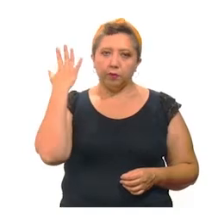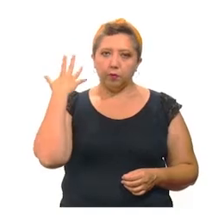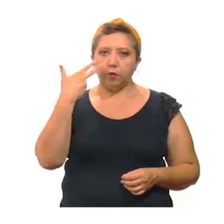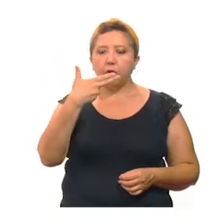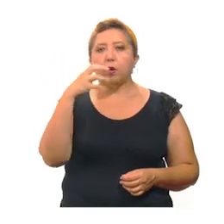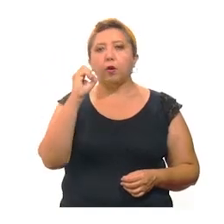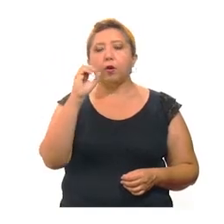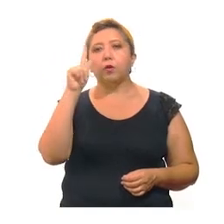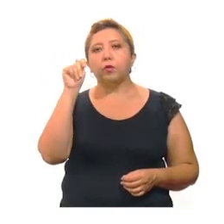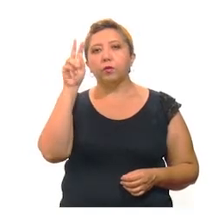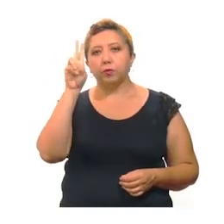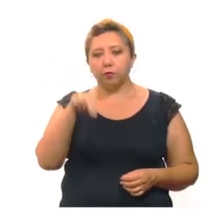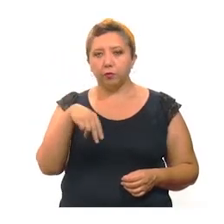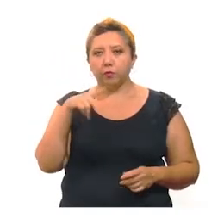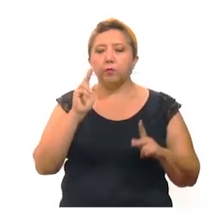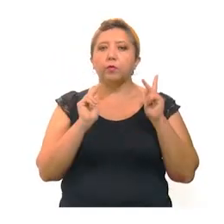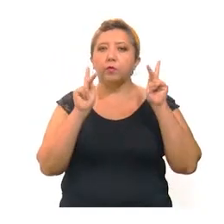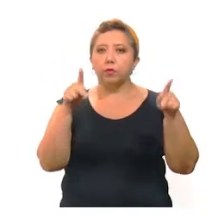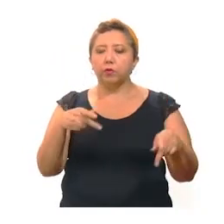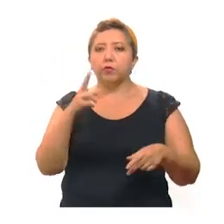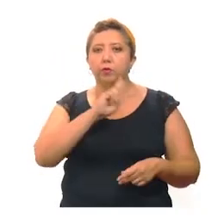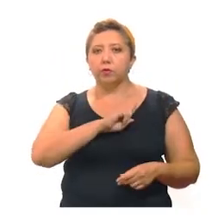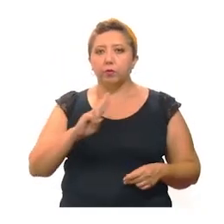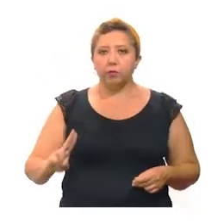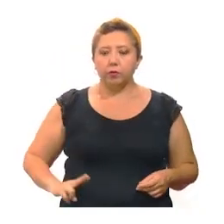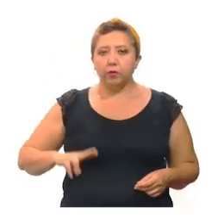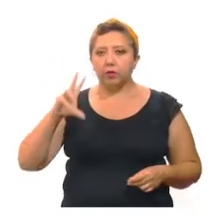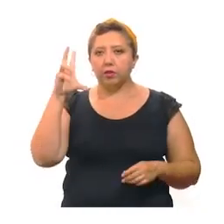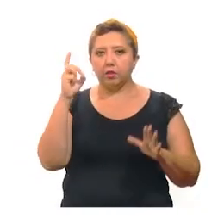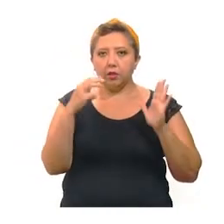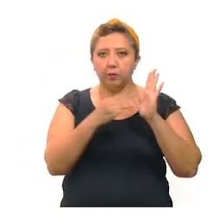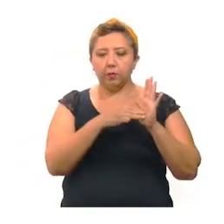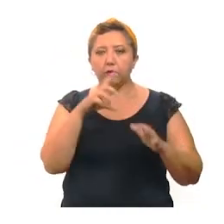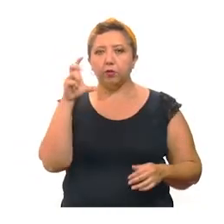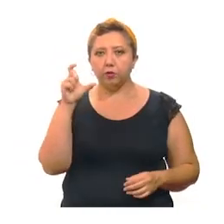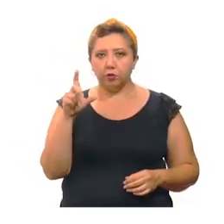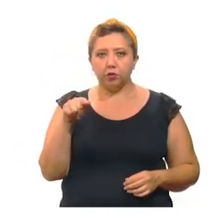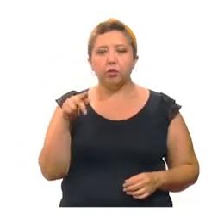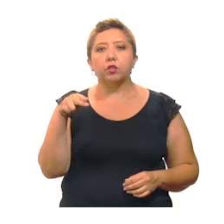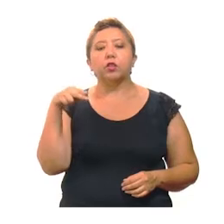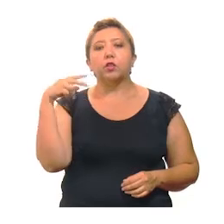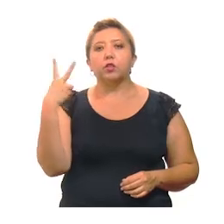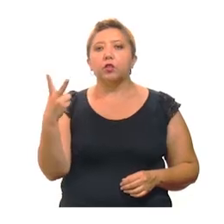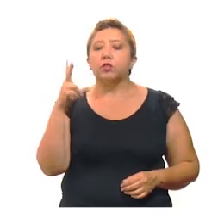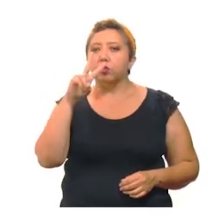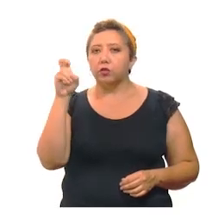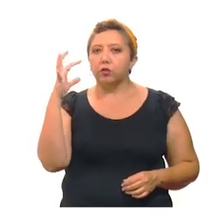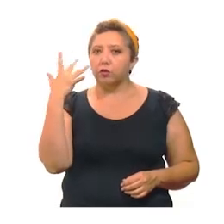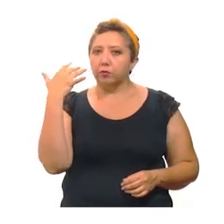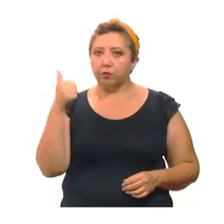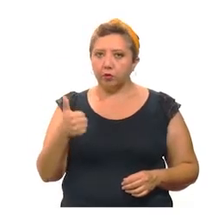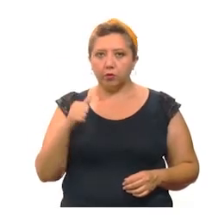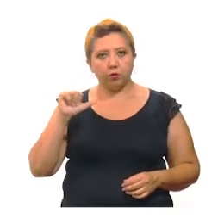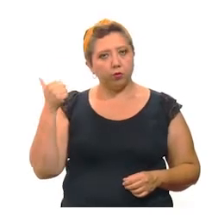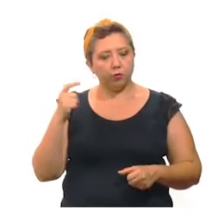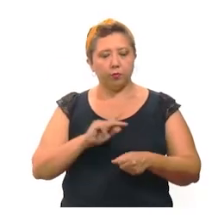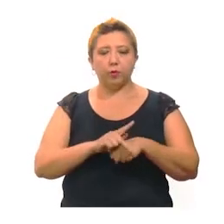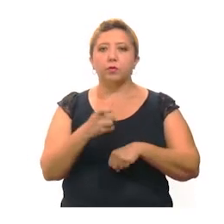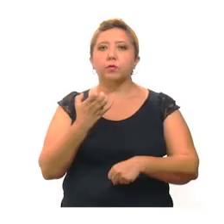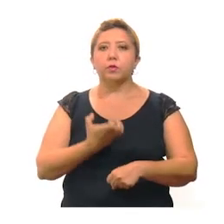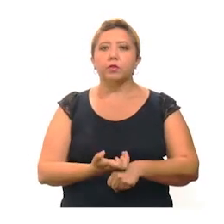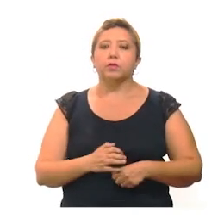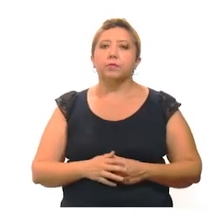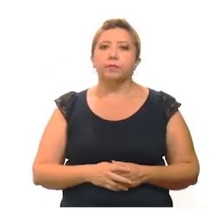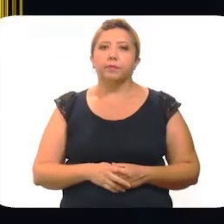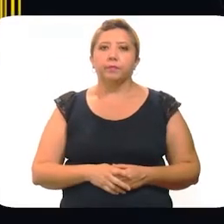Joctún, Canacín, Progreso y Humán. De los 30.082 casos positivos, 256 son de otro país u otro